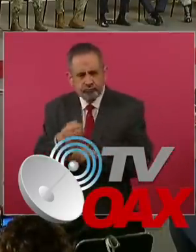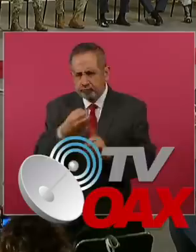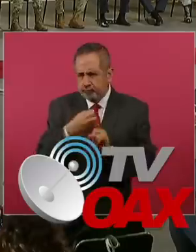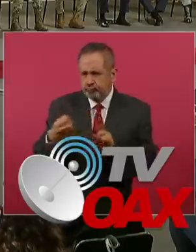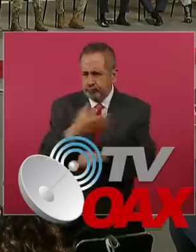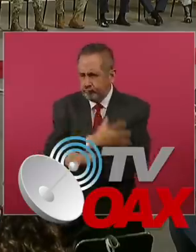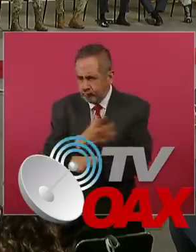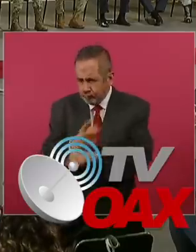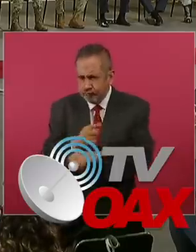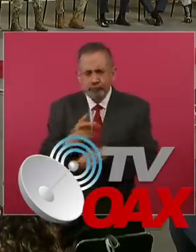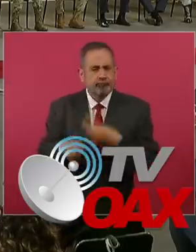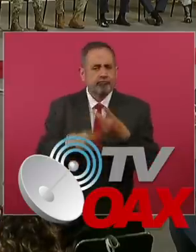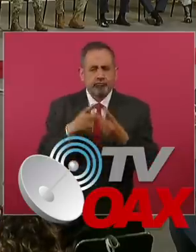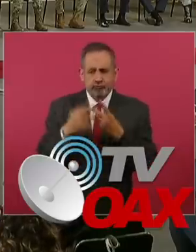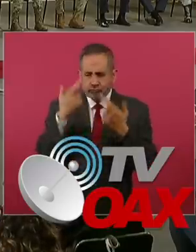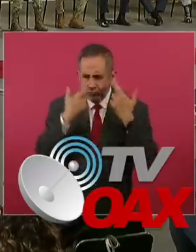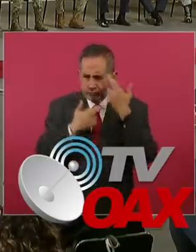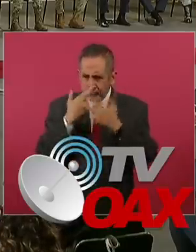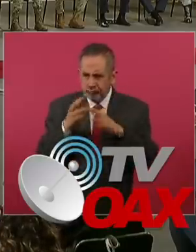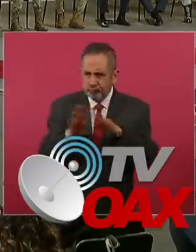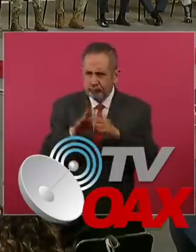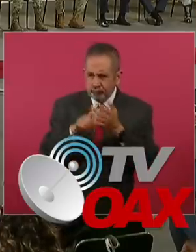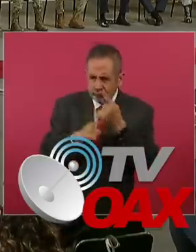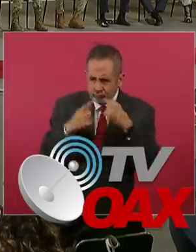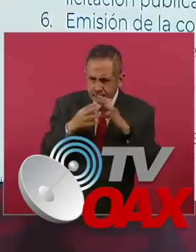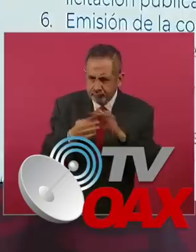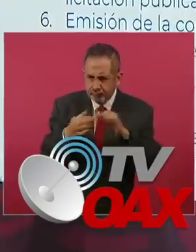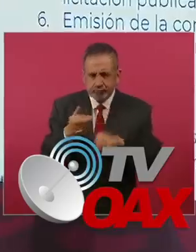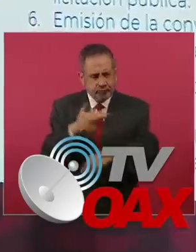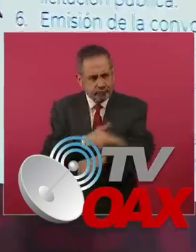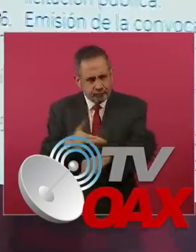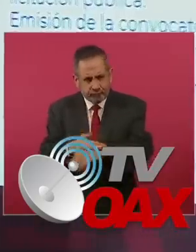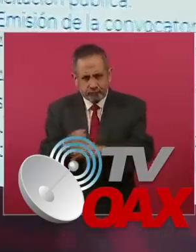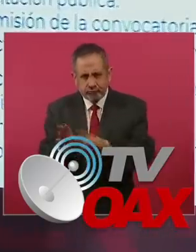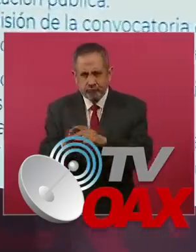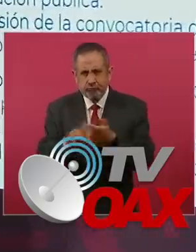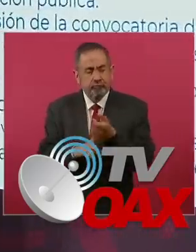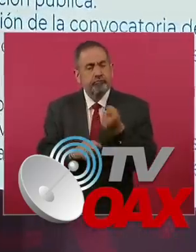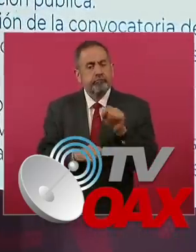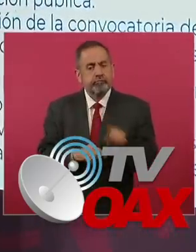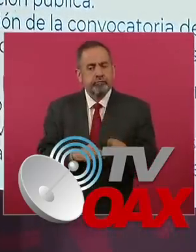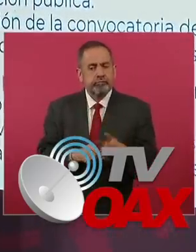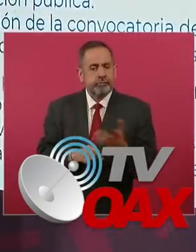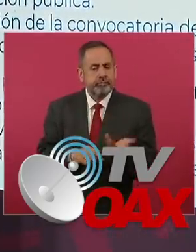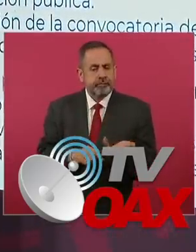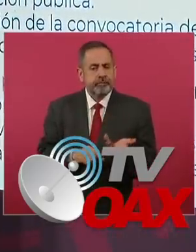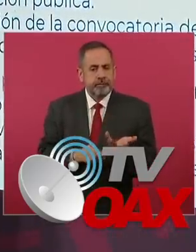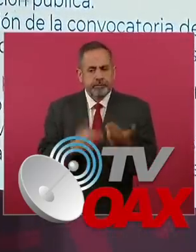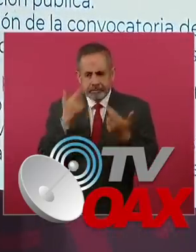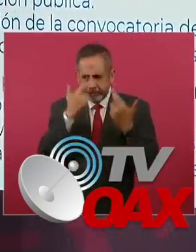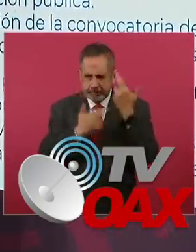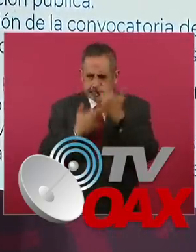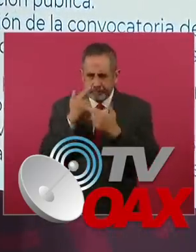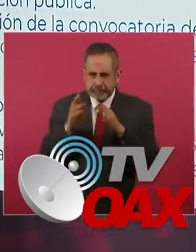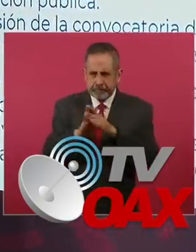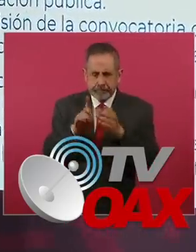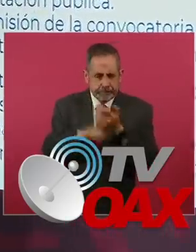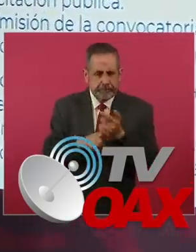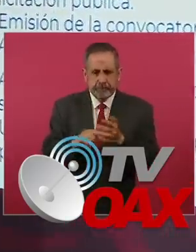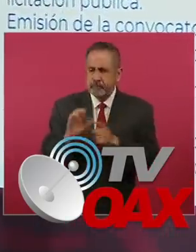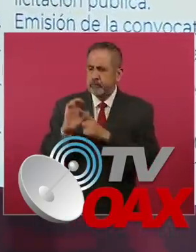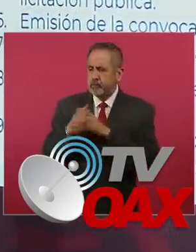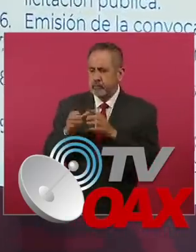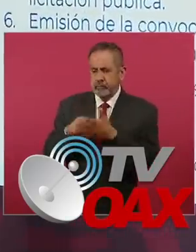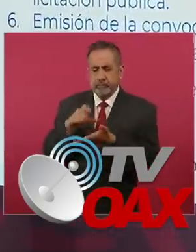que haya una revisión de la investigación de mercado, así como la revisión del comité